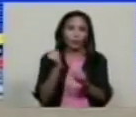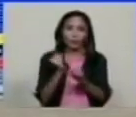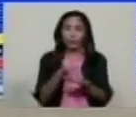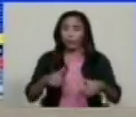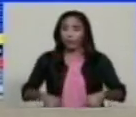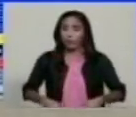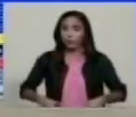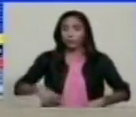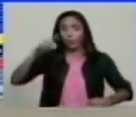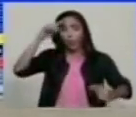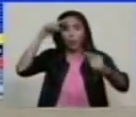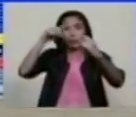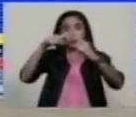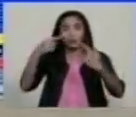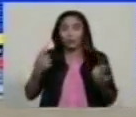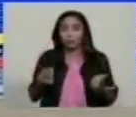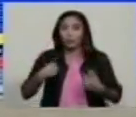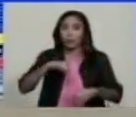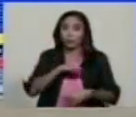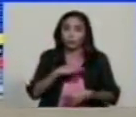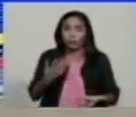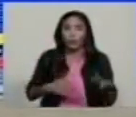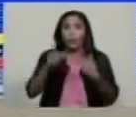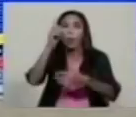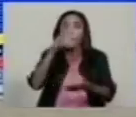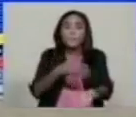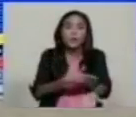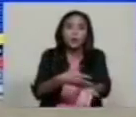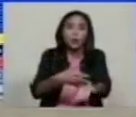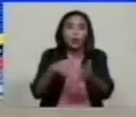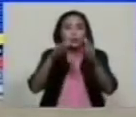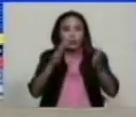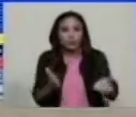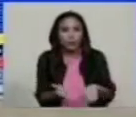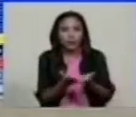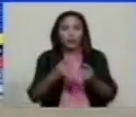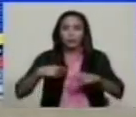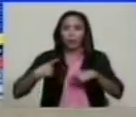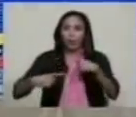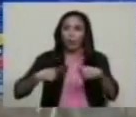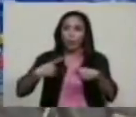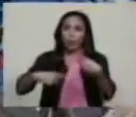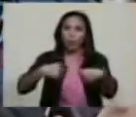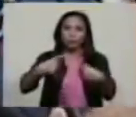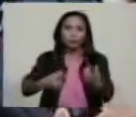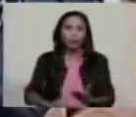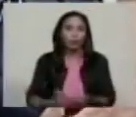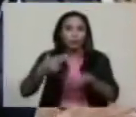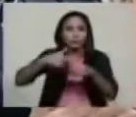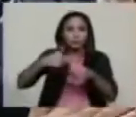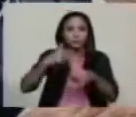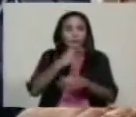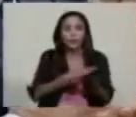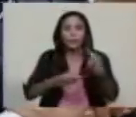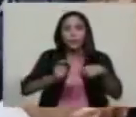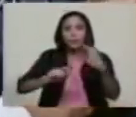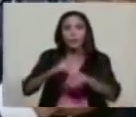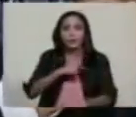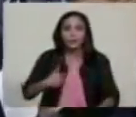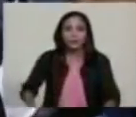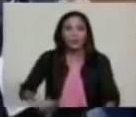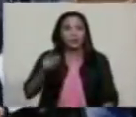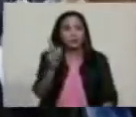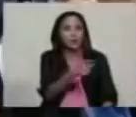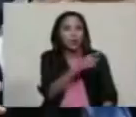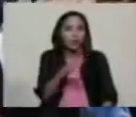objetivo. Nosotros vamos a llegar a 1 millón de barriles diarios de petróleo para China. Llueva, truene